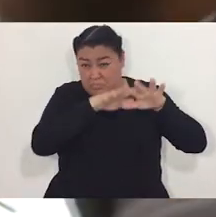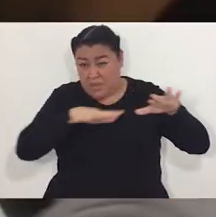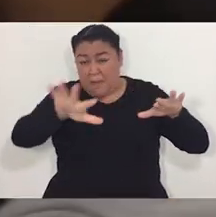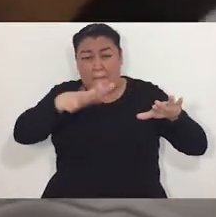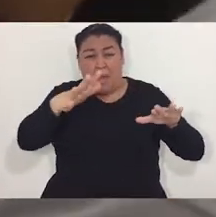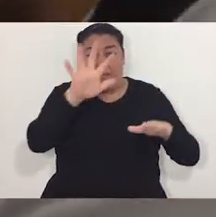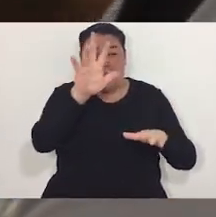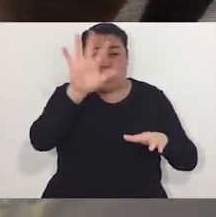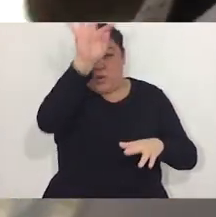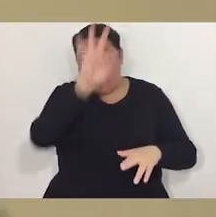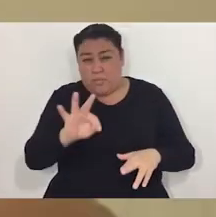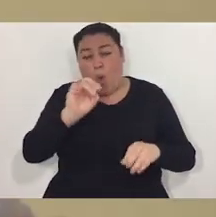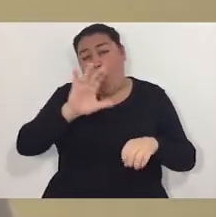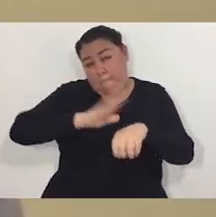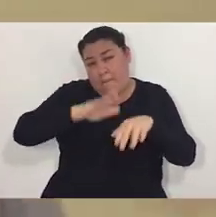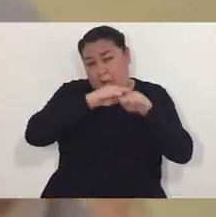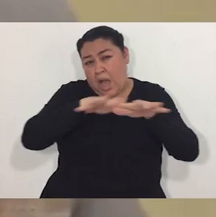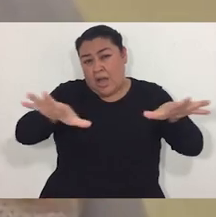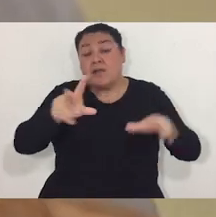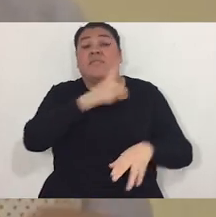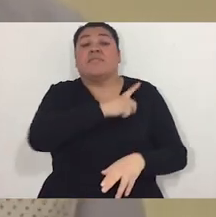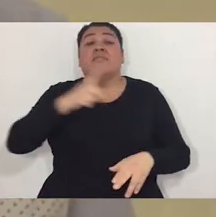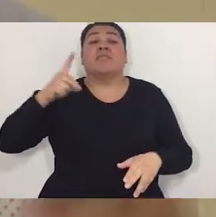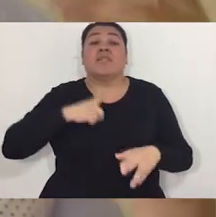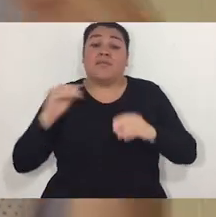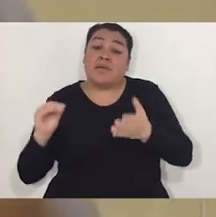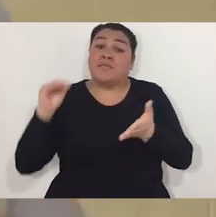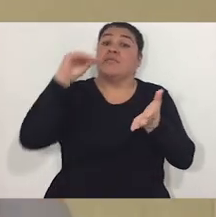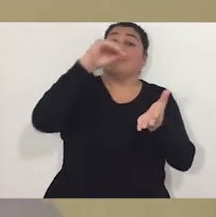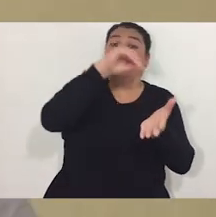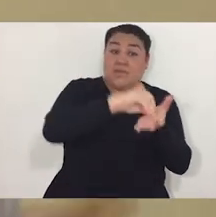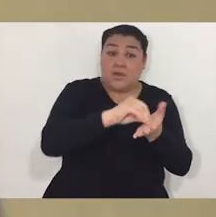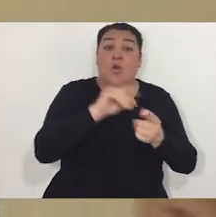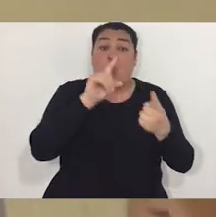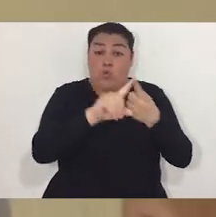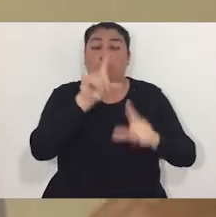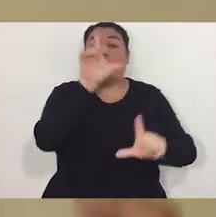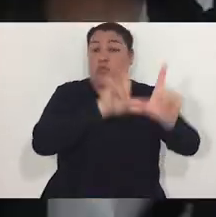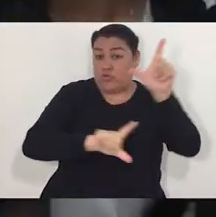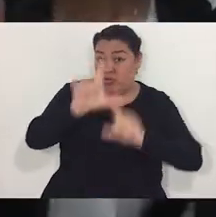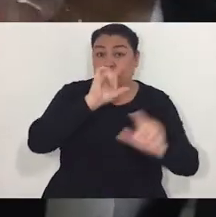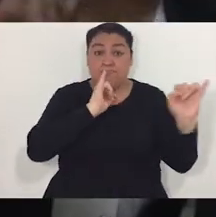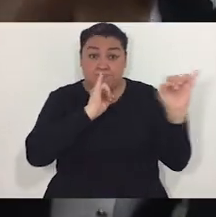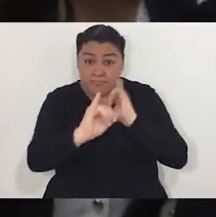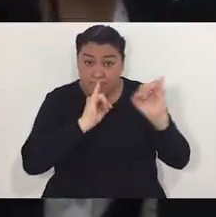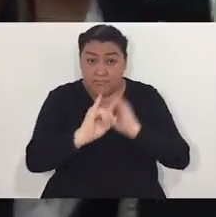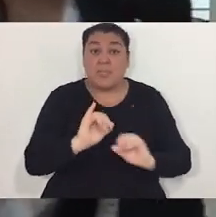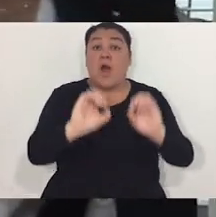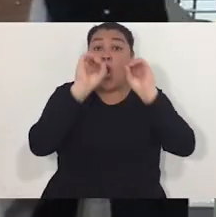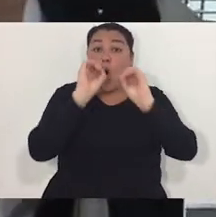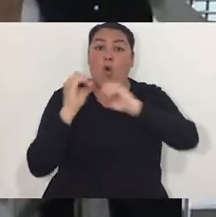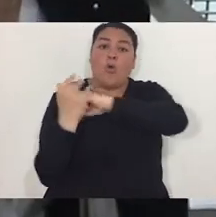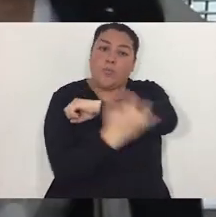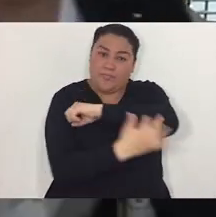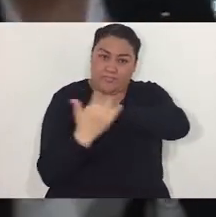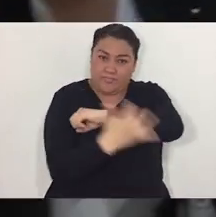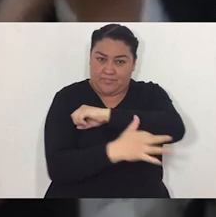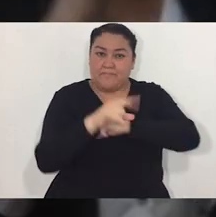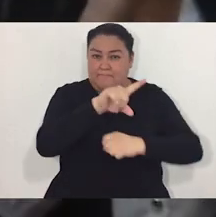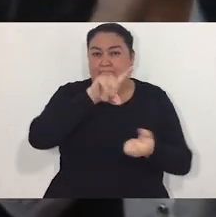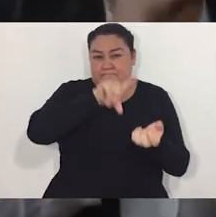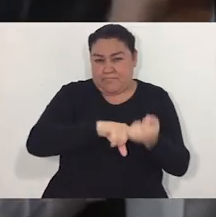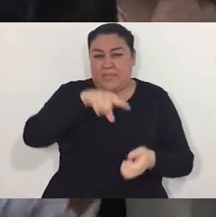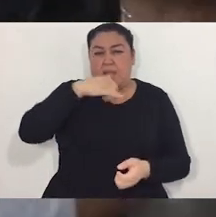50% o más del territorio nacional deberán incluir en su programación la interpretación en lengua de señas mexicana o subtitulaje